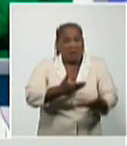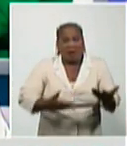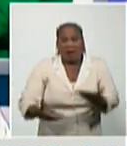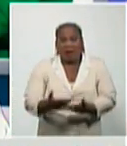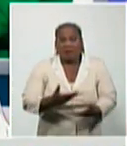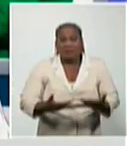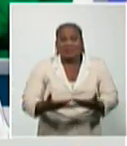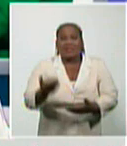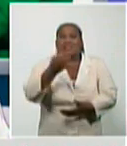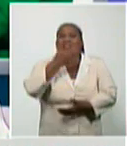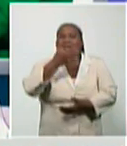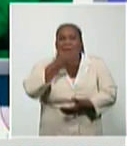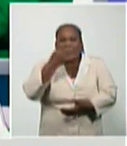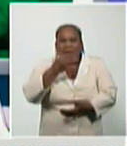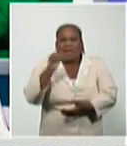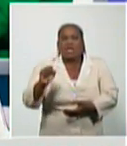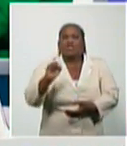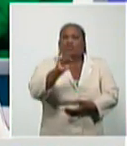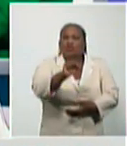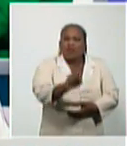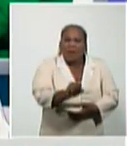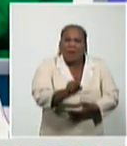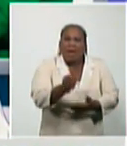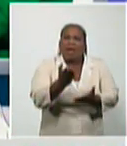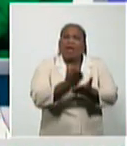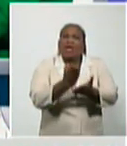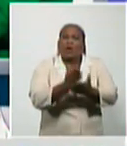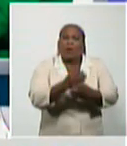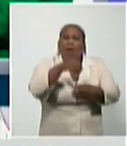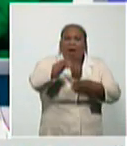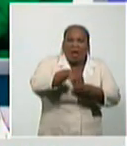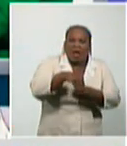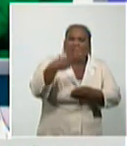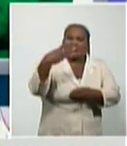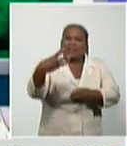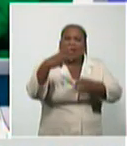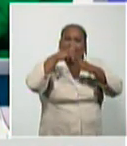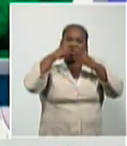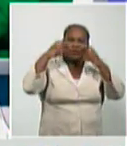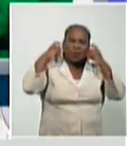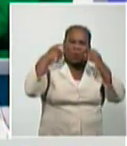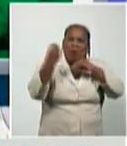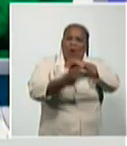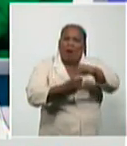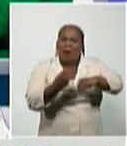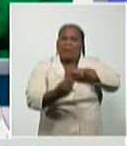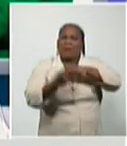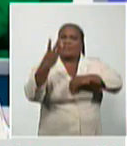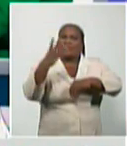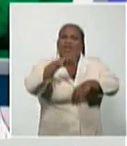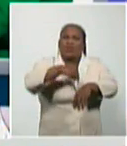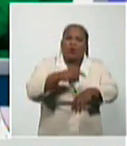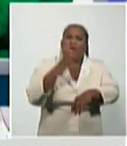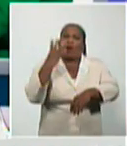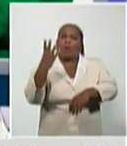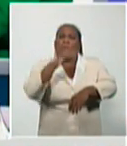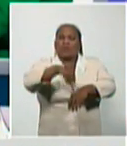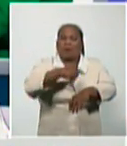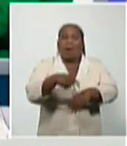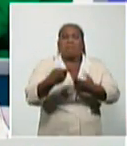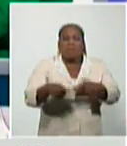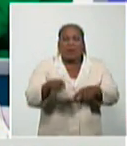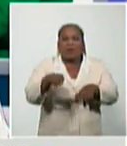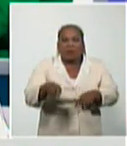o al círculo 3 nasobucos para que se lo cambien cada 3 o 4 horas, pero es una exigencia, Gisela.